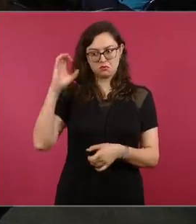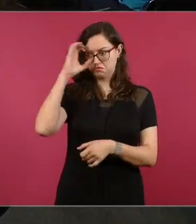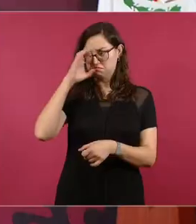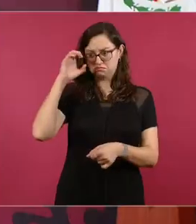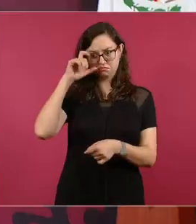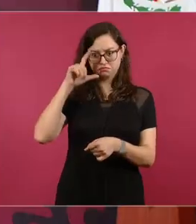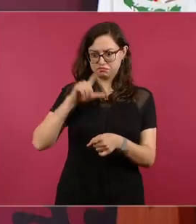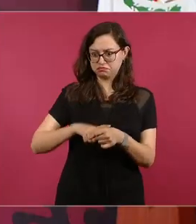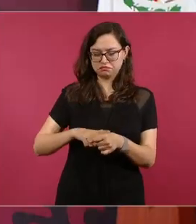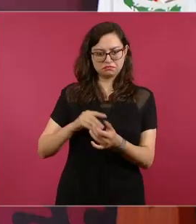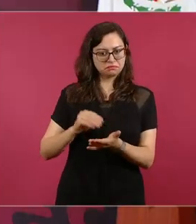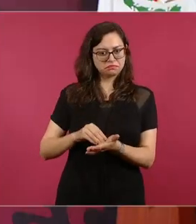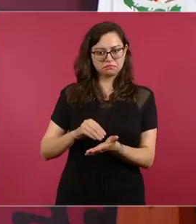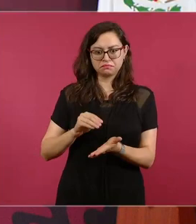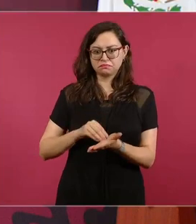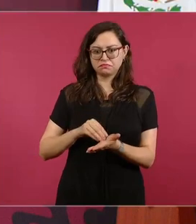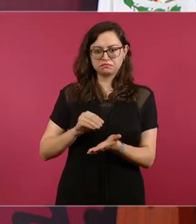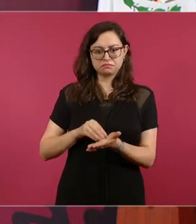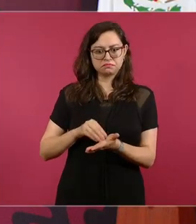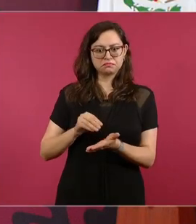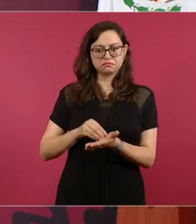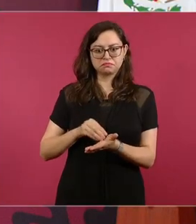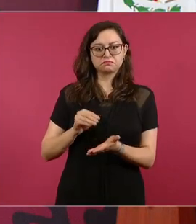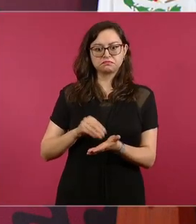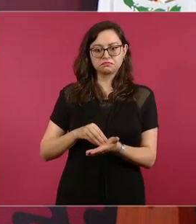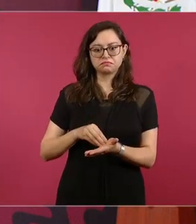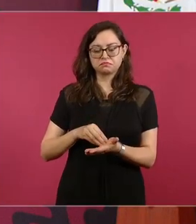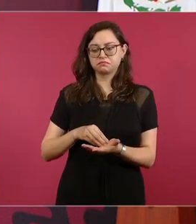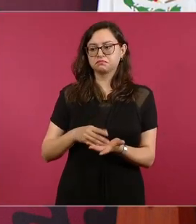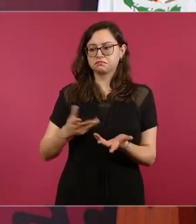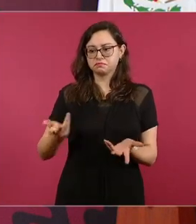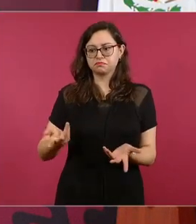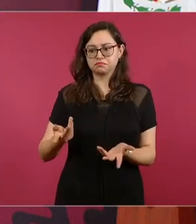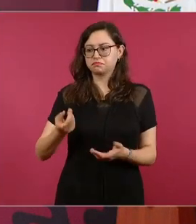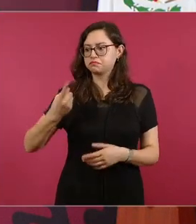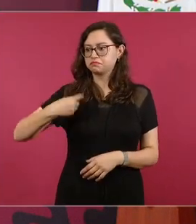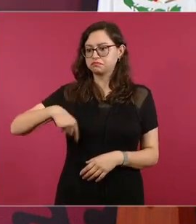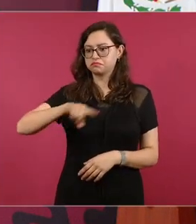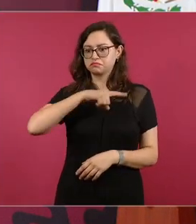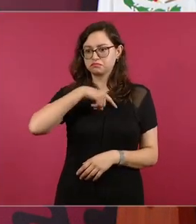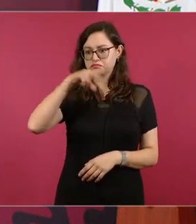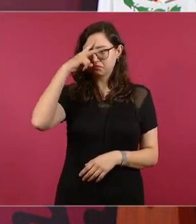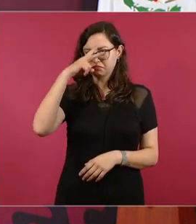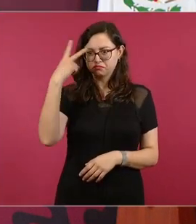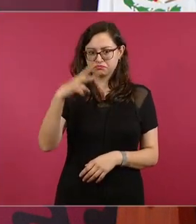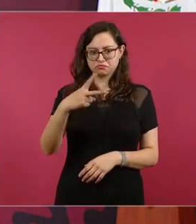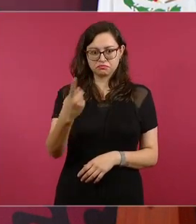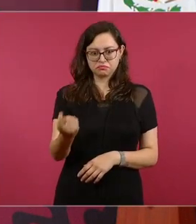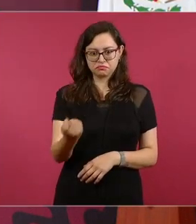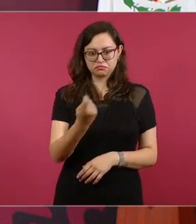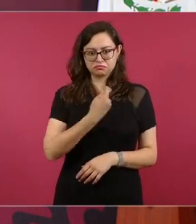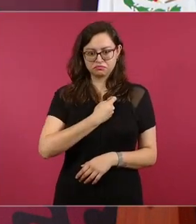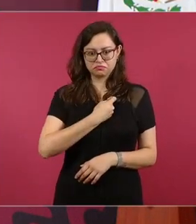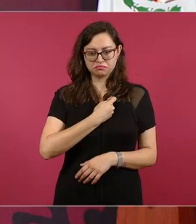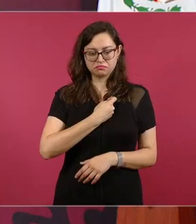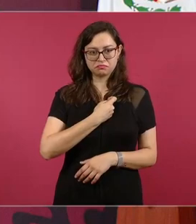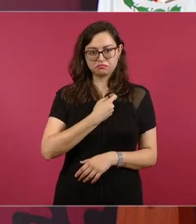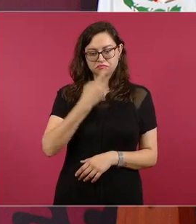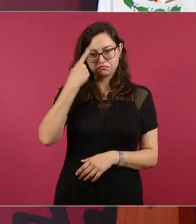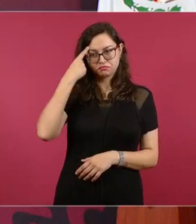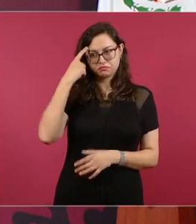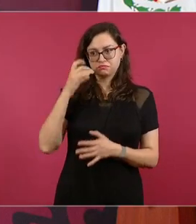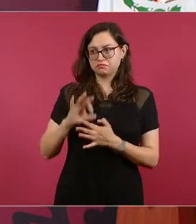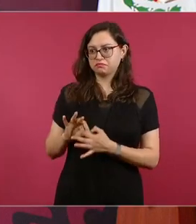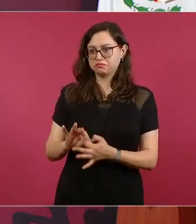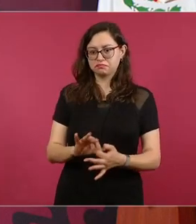y es lo que nos da identidad, idiosincrasia. Y por eso el pueblo de México